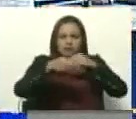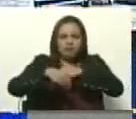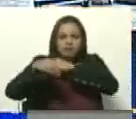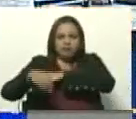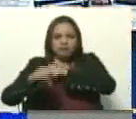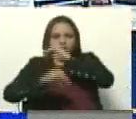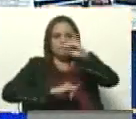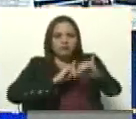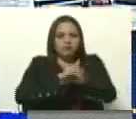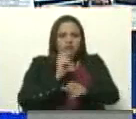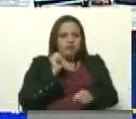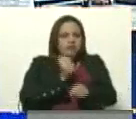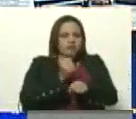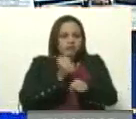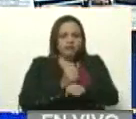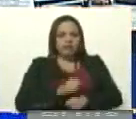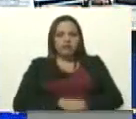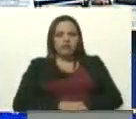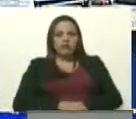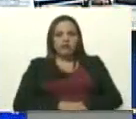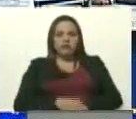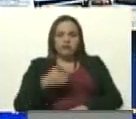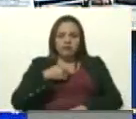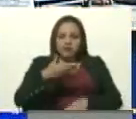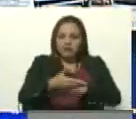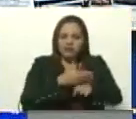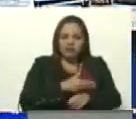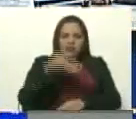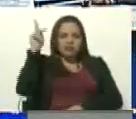del trabajo. Yo fui profesora de